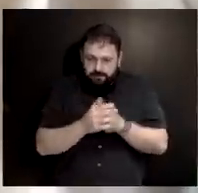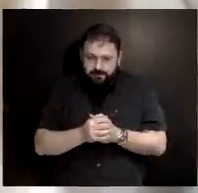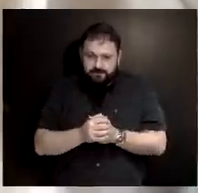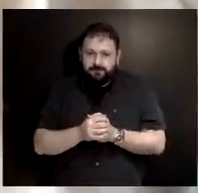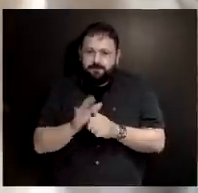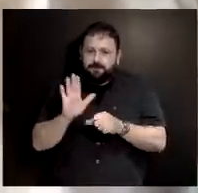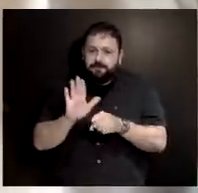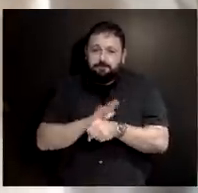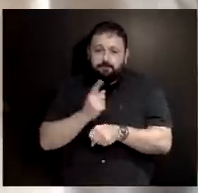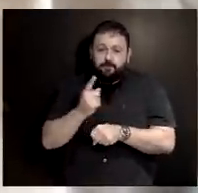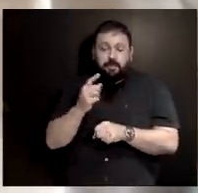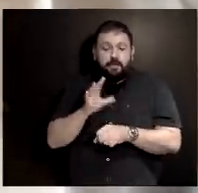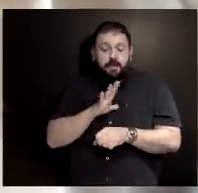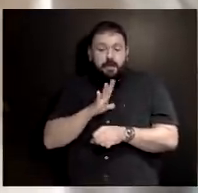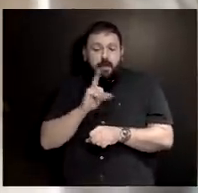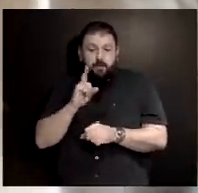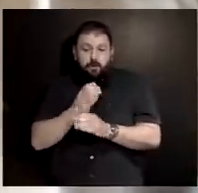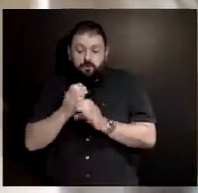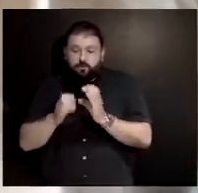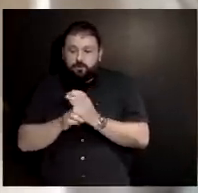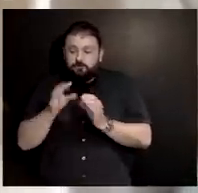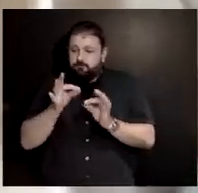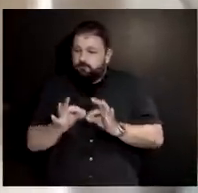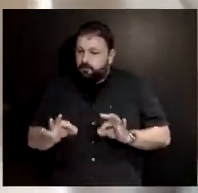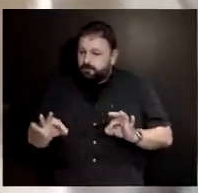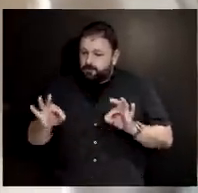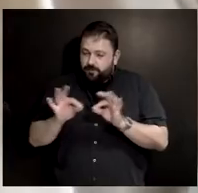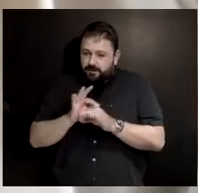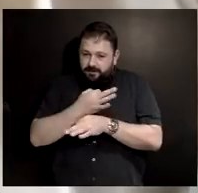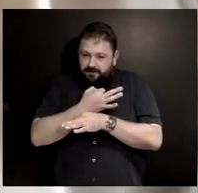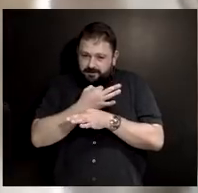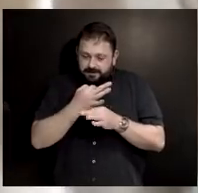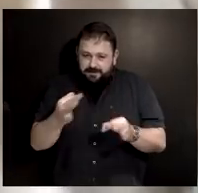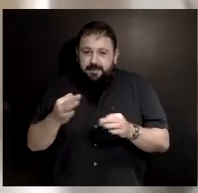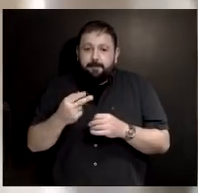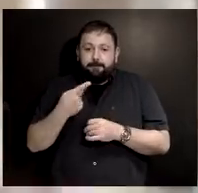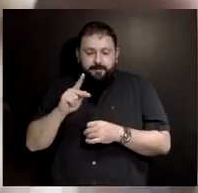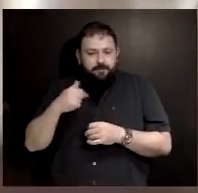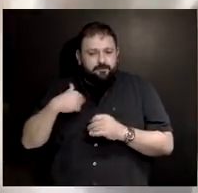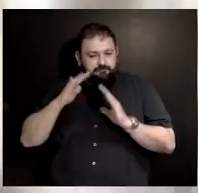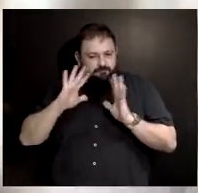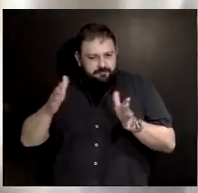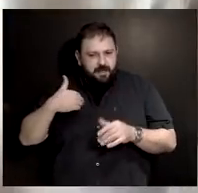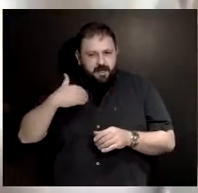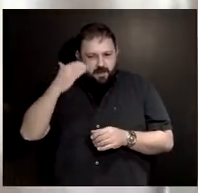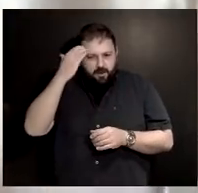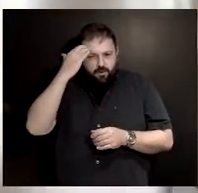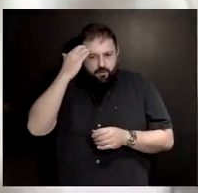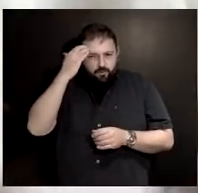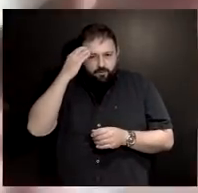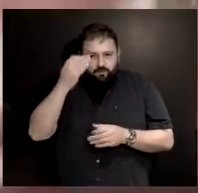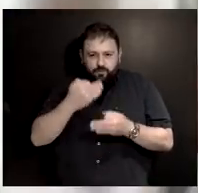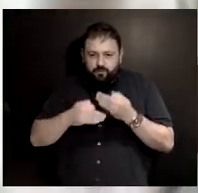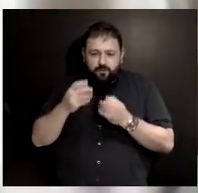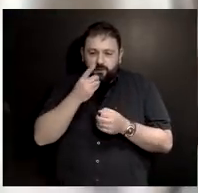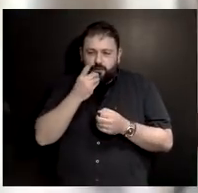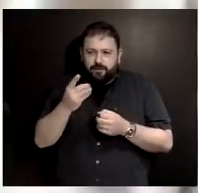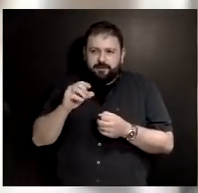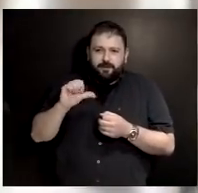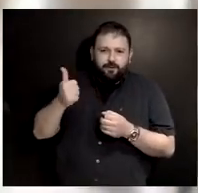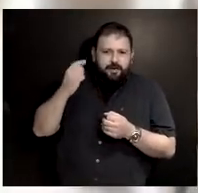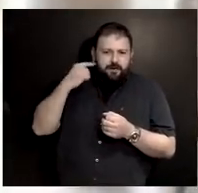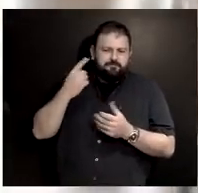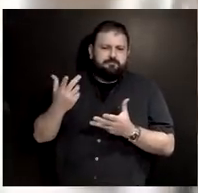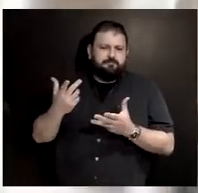porque hay algo muy especial que vamos a anunciar ahorita, y no se me apachurren porque ya los conozco, ya escuchan una cosa y luego ya